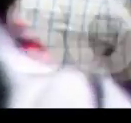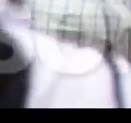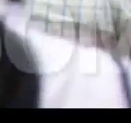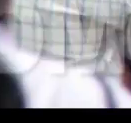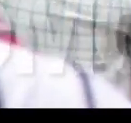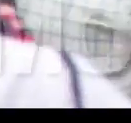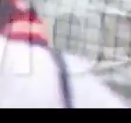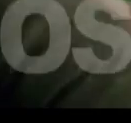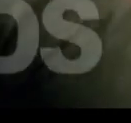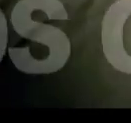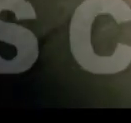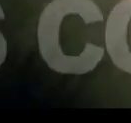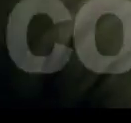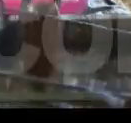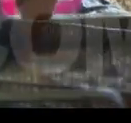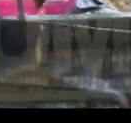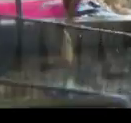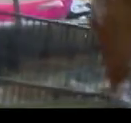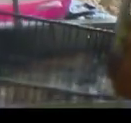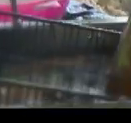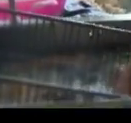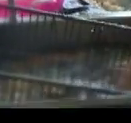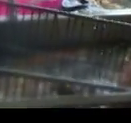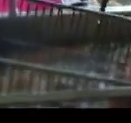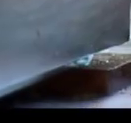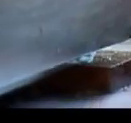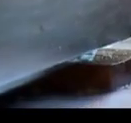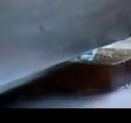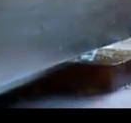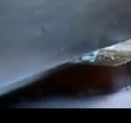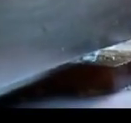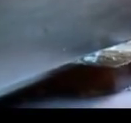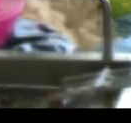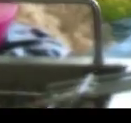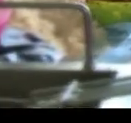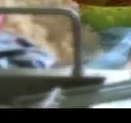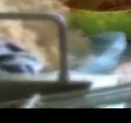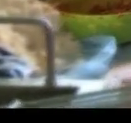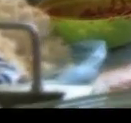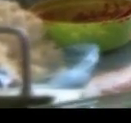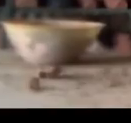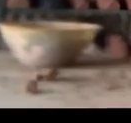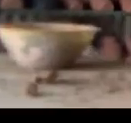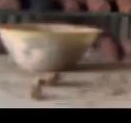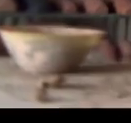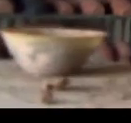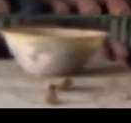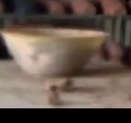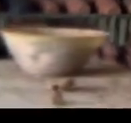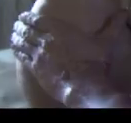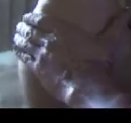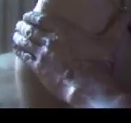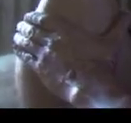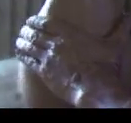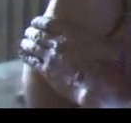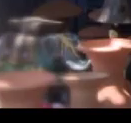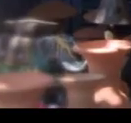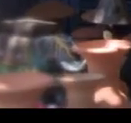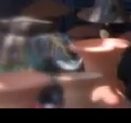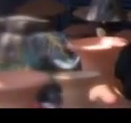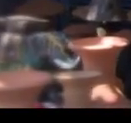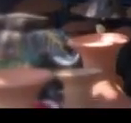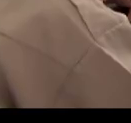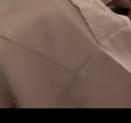Los ticos somos como somos, gente sencilla y breteadora, pero sobre todo humilde. Somos a nuestra